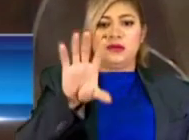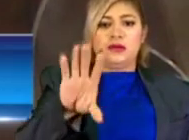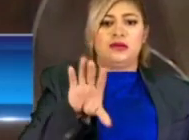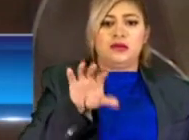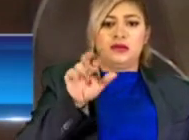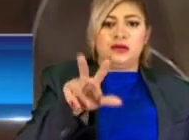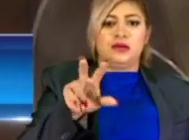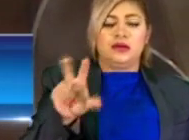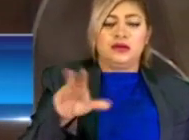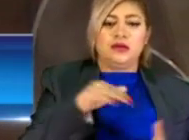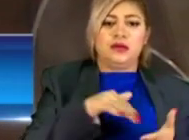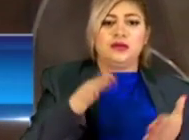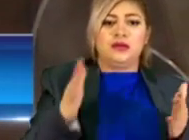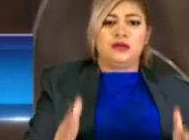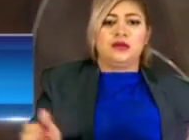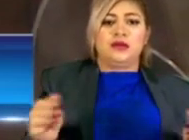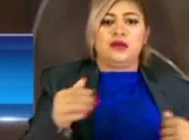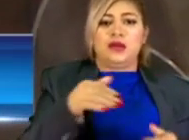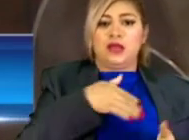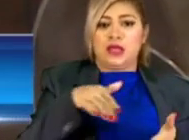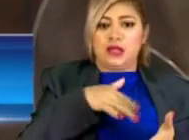5.533 estudiantes con discapacidad,